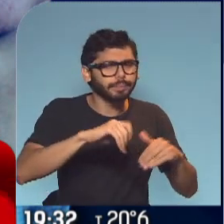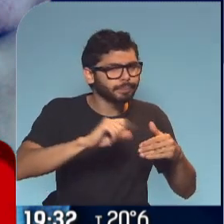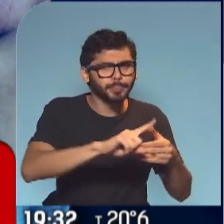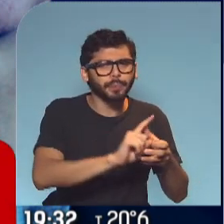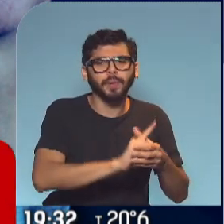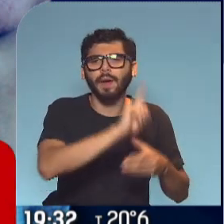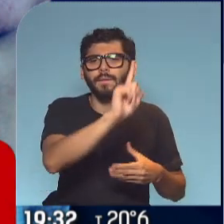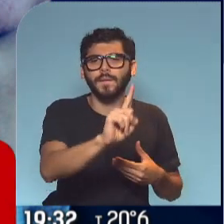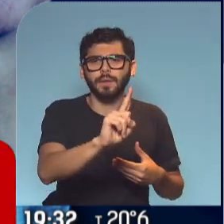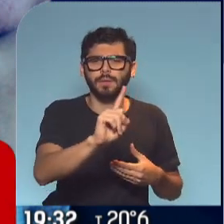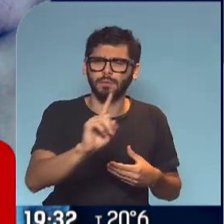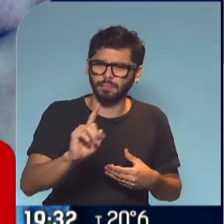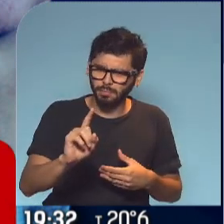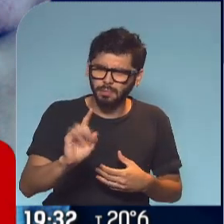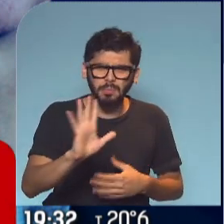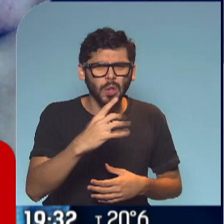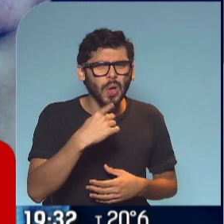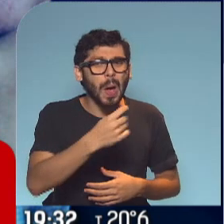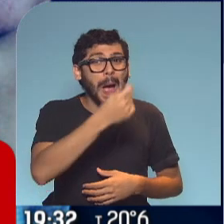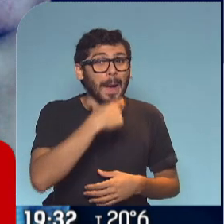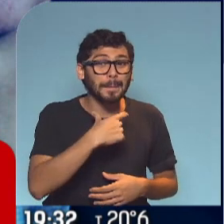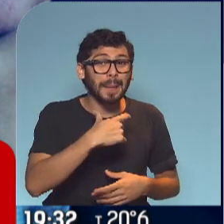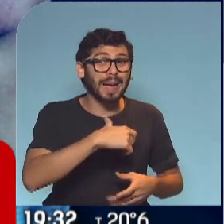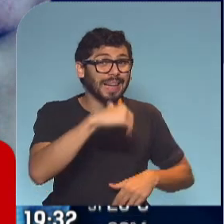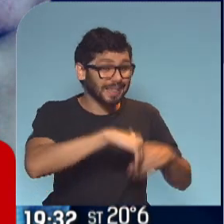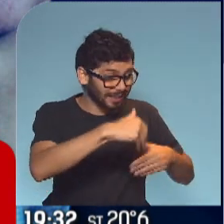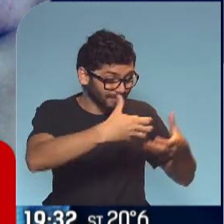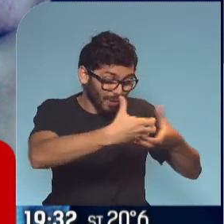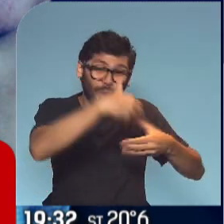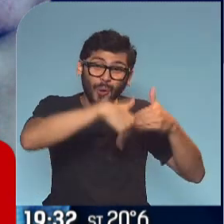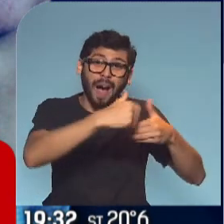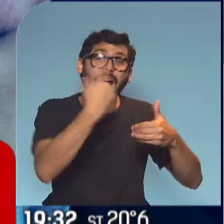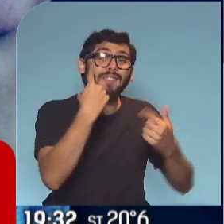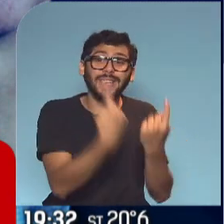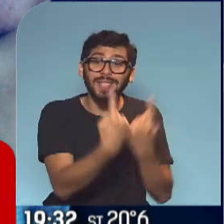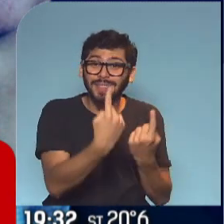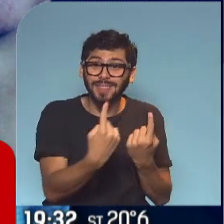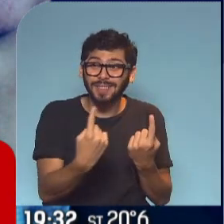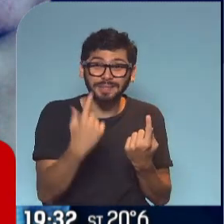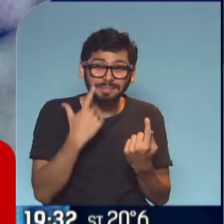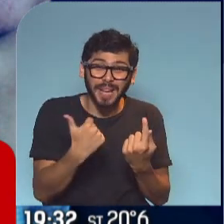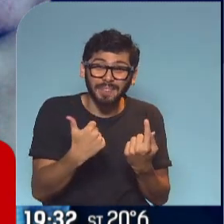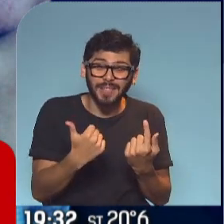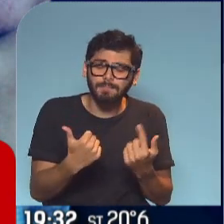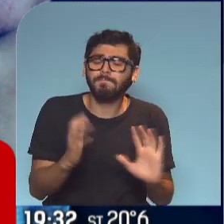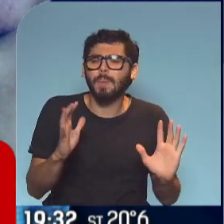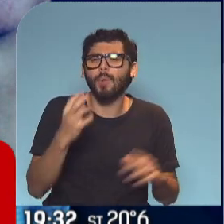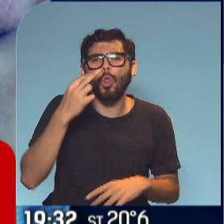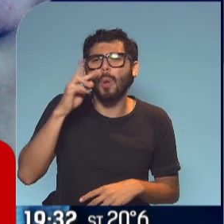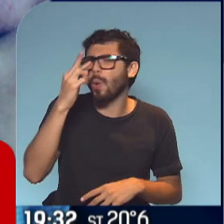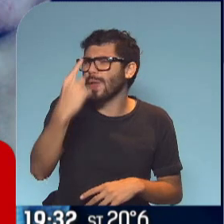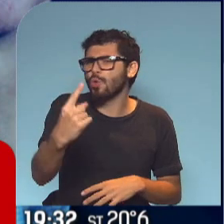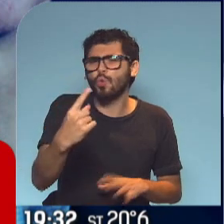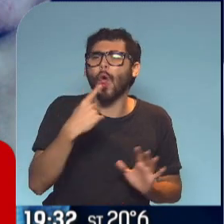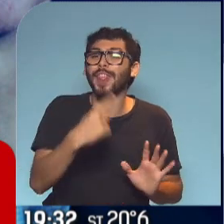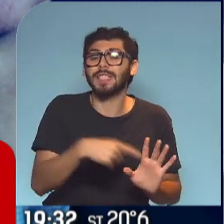sea, ¿está seguro Mauricio Macri que le conviene ir a una interna? Por lo pronto es lo que está planteando. Yo creo que no va a ir él, por lo menos no en 2021. Ya dijo que no